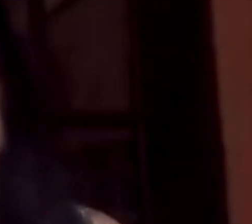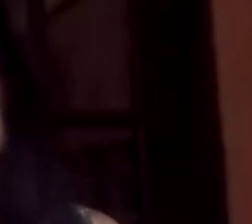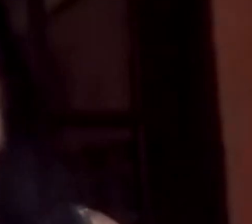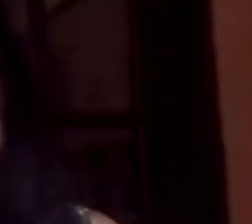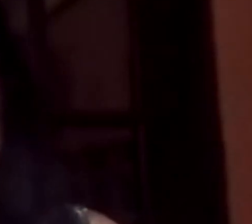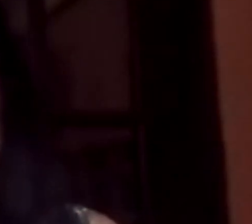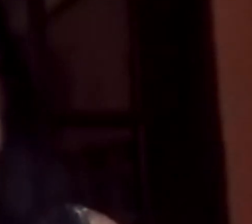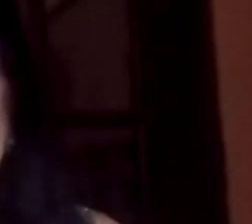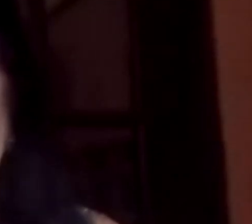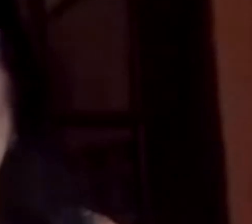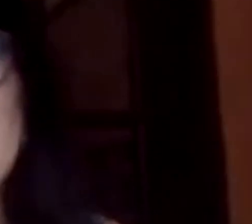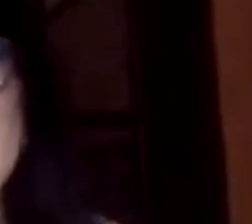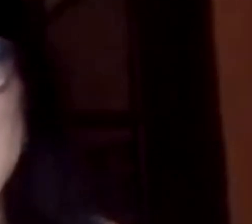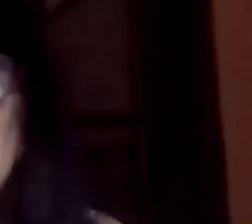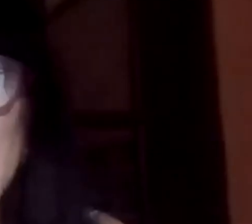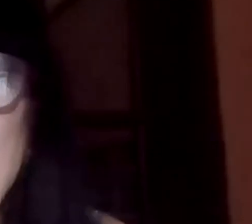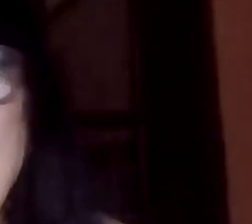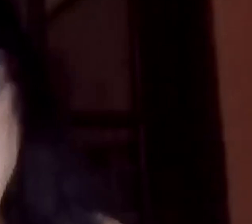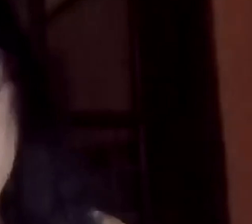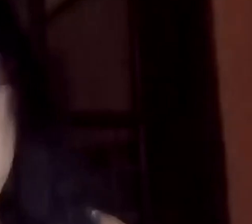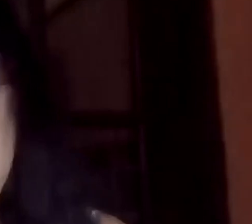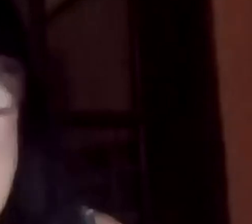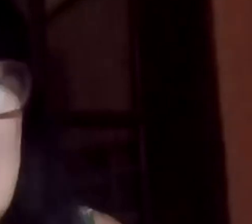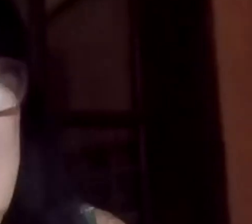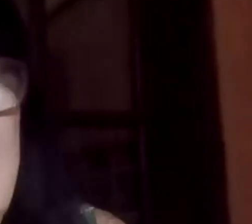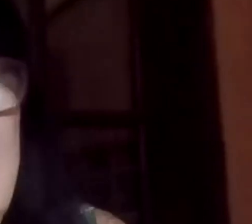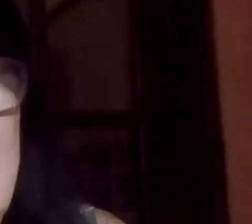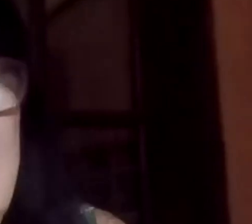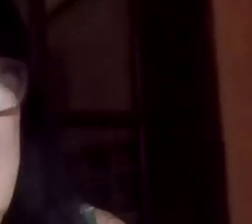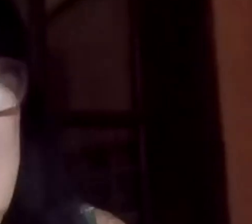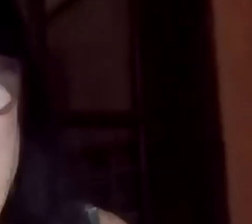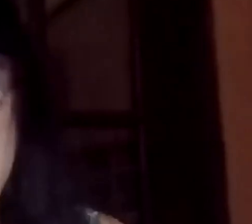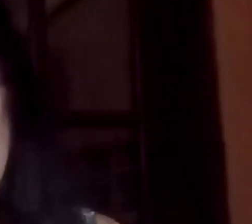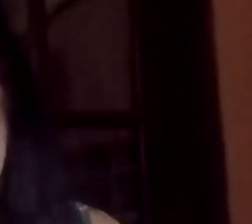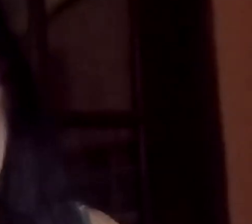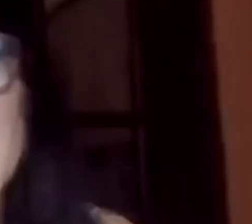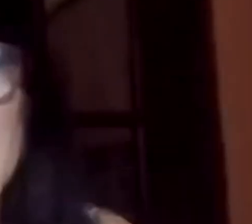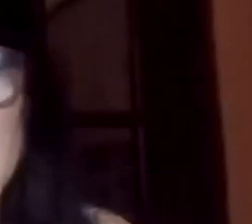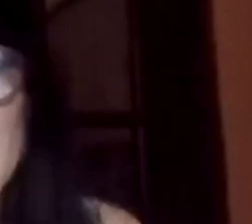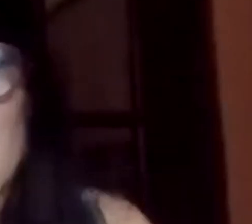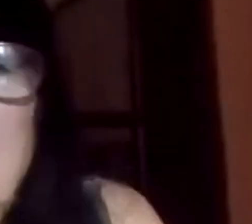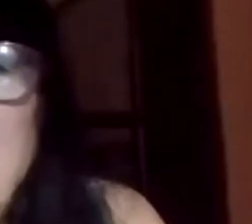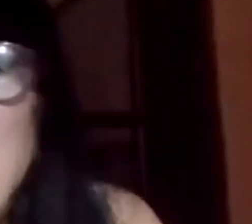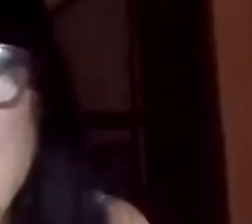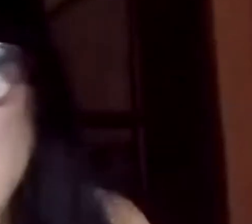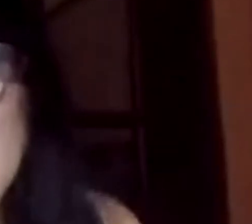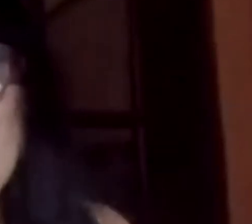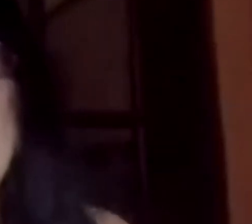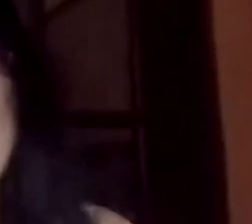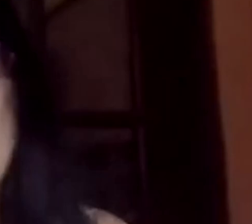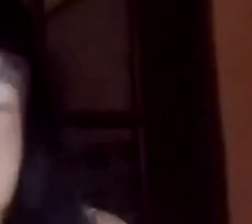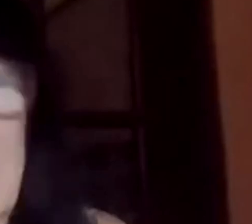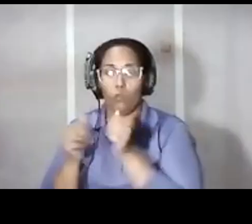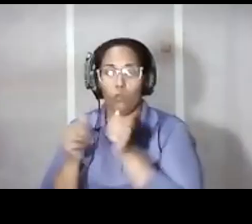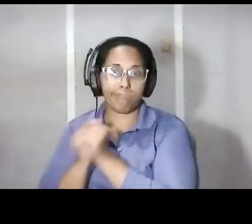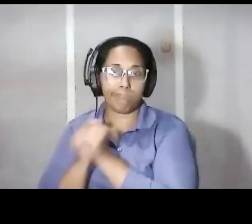uno de los problemas, ¿verdad? Que se le suma ese tipo de casa de las personas que vivían marginadas, donde estaba todo el